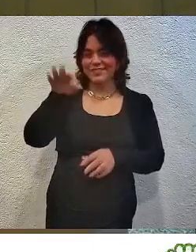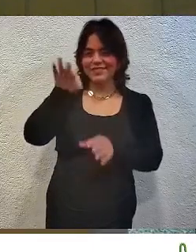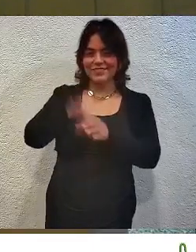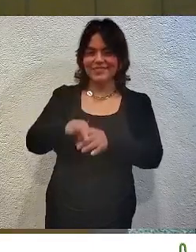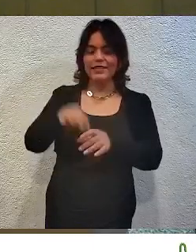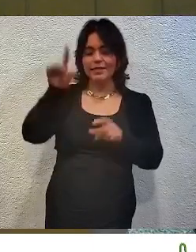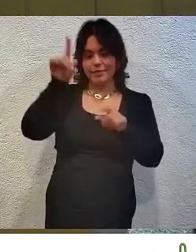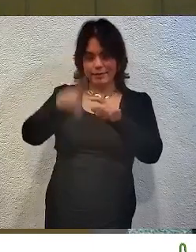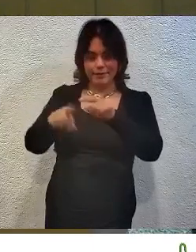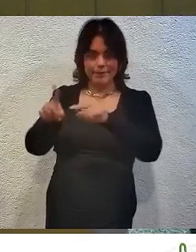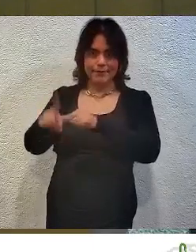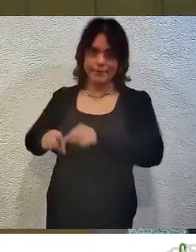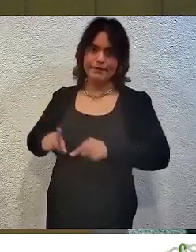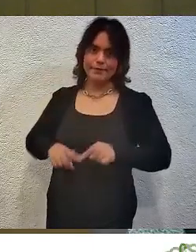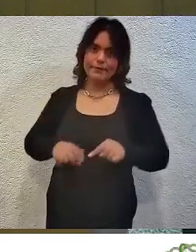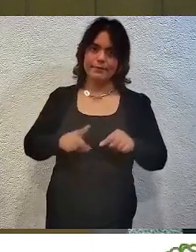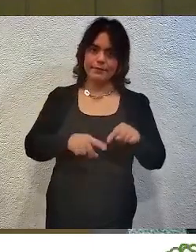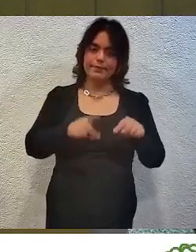sobre las